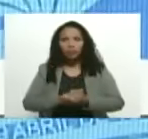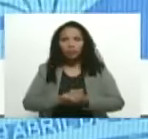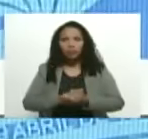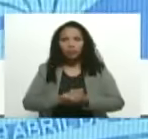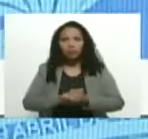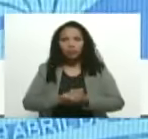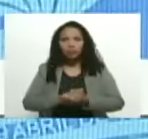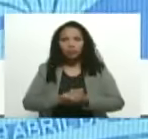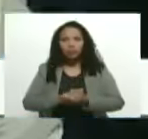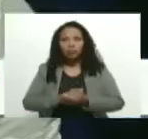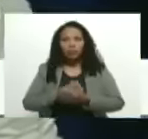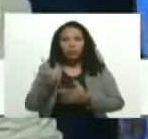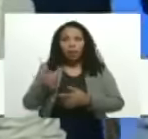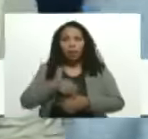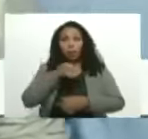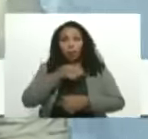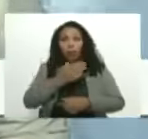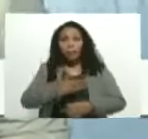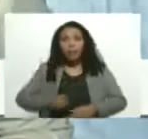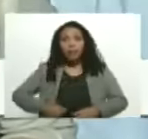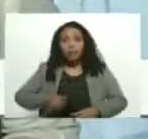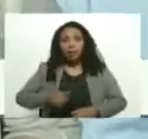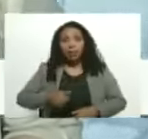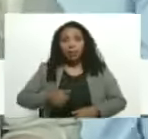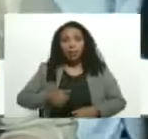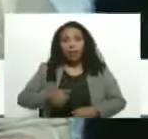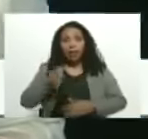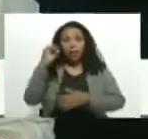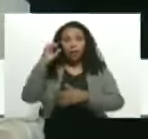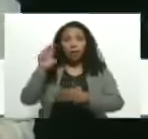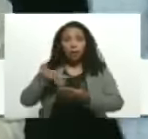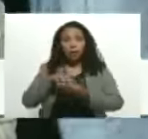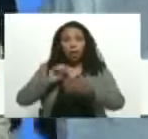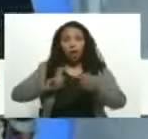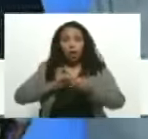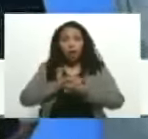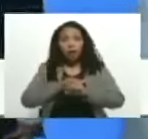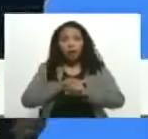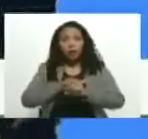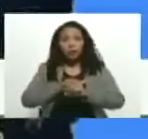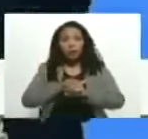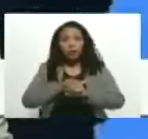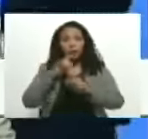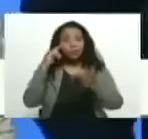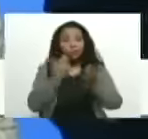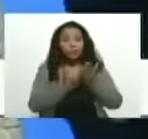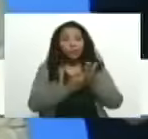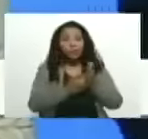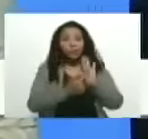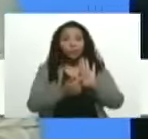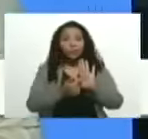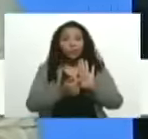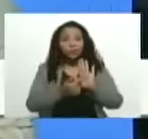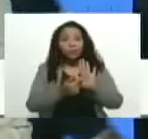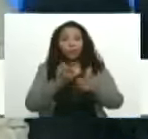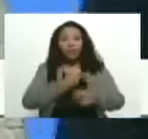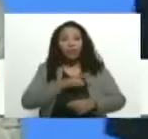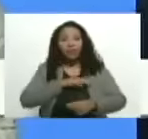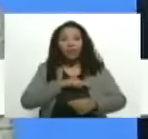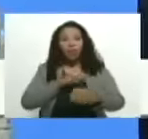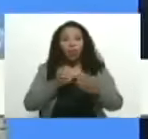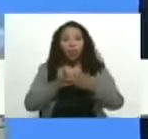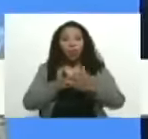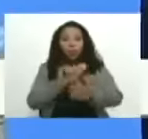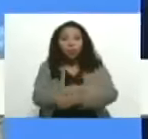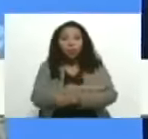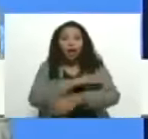Bien, eran declaraciones del presidente del Parlamento venezolano, diputado Jorge Rodríguez, donde ha presentado pruebas del fraude realizado por sectores de la oposición en lo que